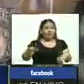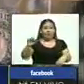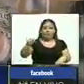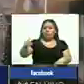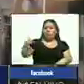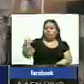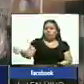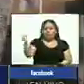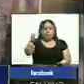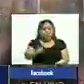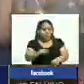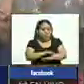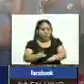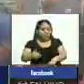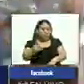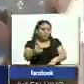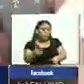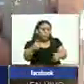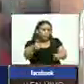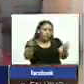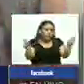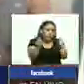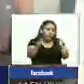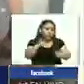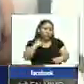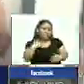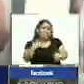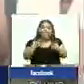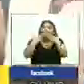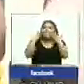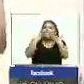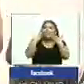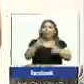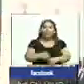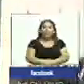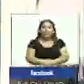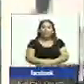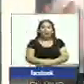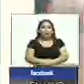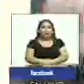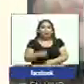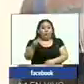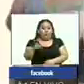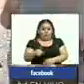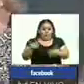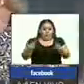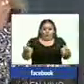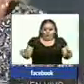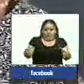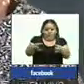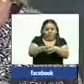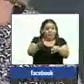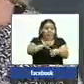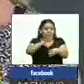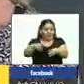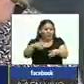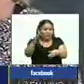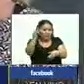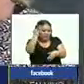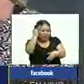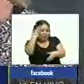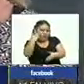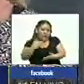fin de año con su familia completa y por eso dijo sentirse muy feliz. Yo tuve la oportunidad de que nos juntáramos todos ahora, pues usted sabe que los